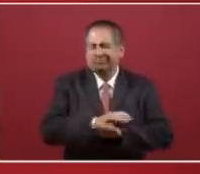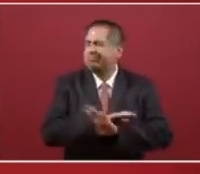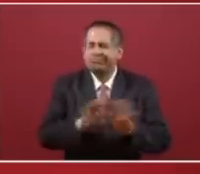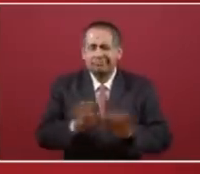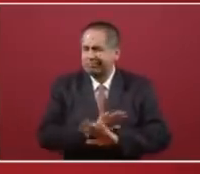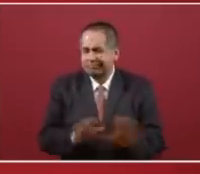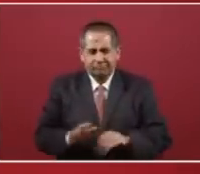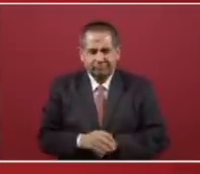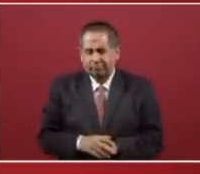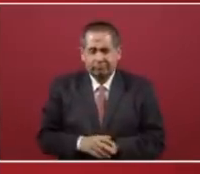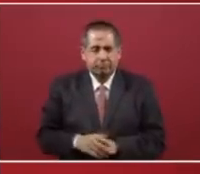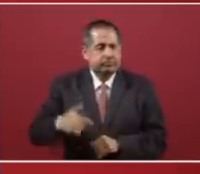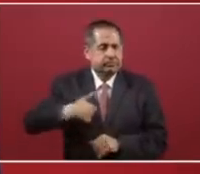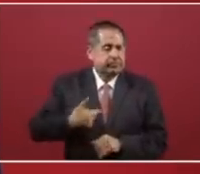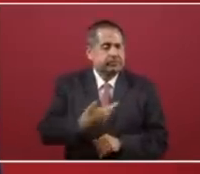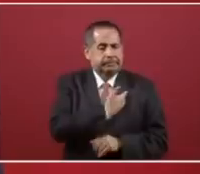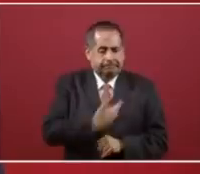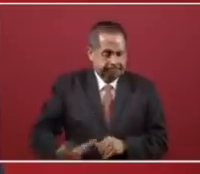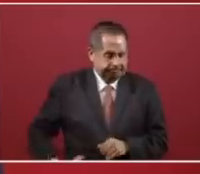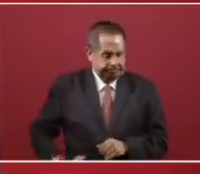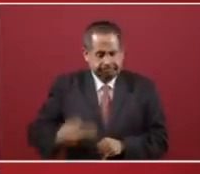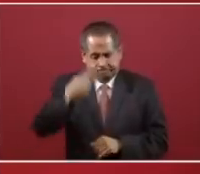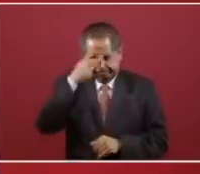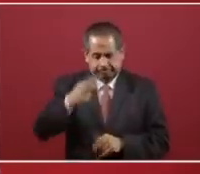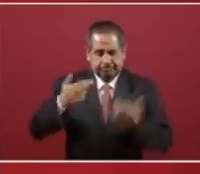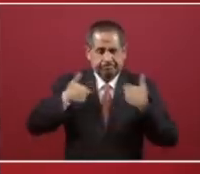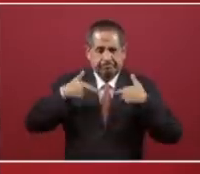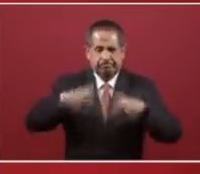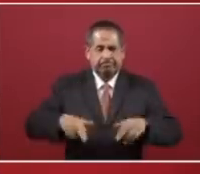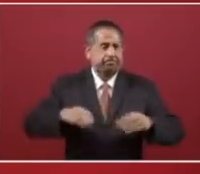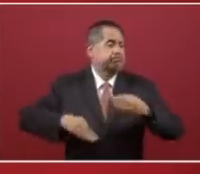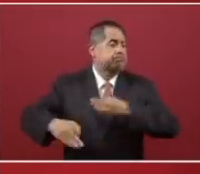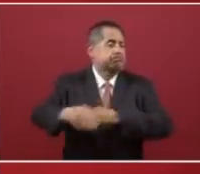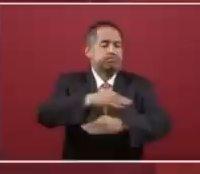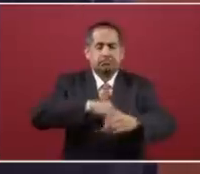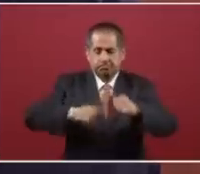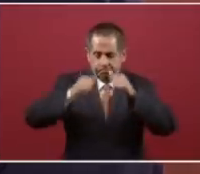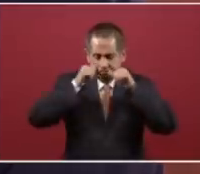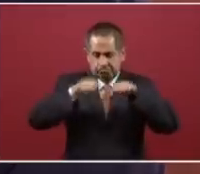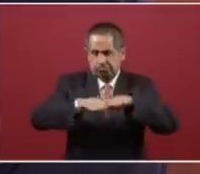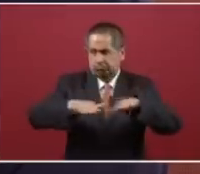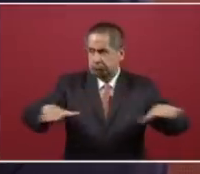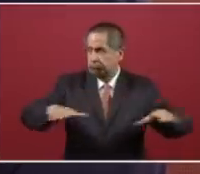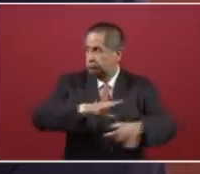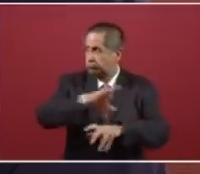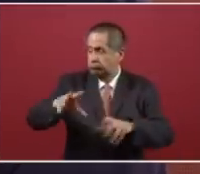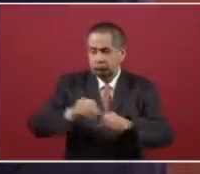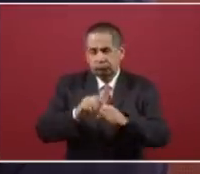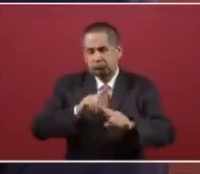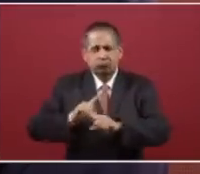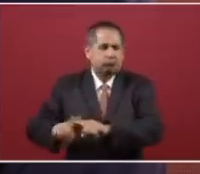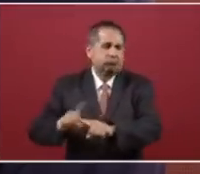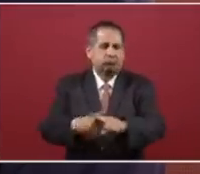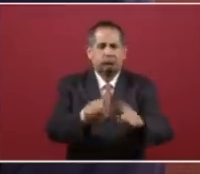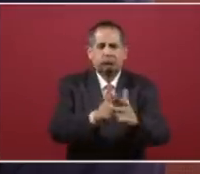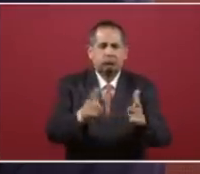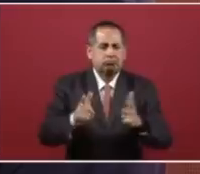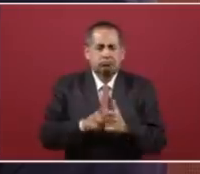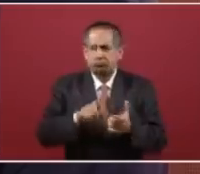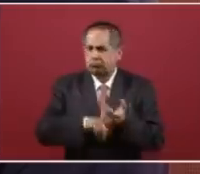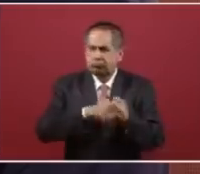el presidente de la republica representa a todos los ciudadanos de todas las clases sociales